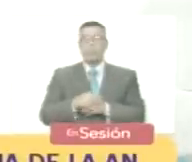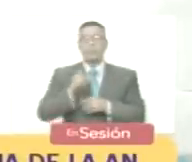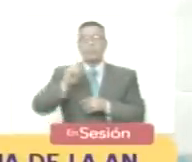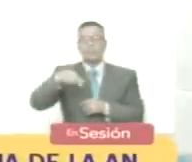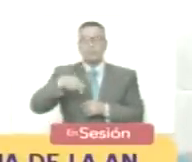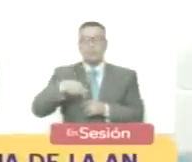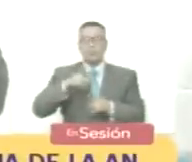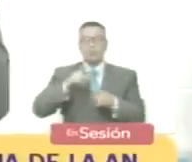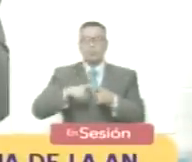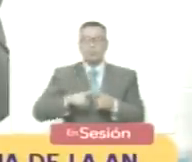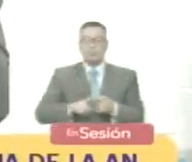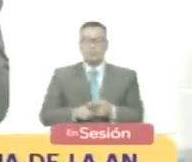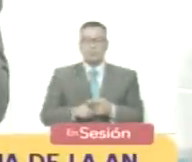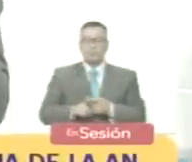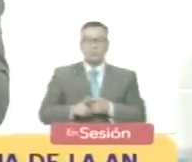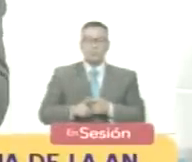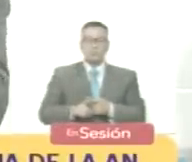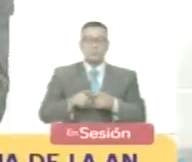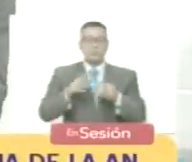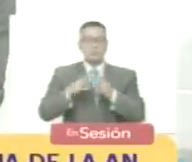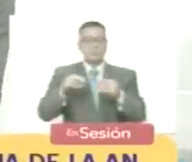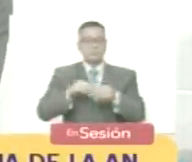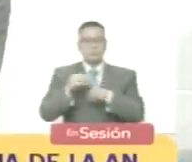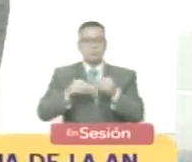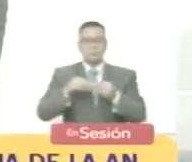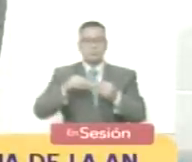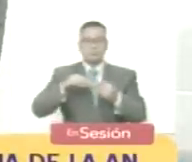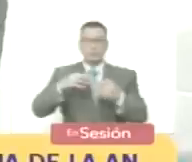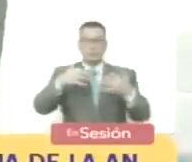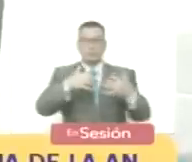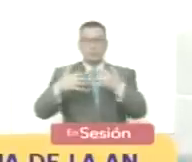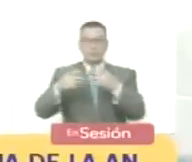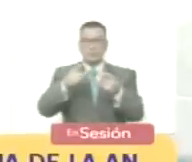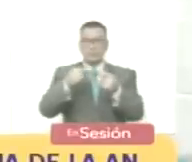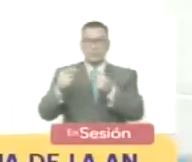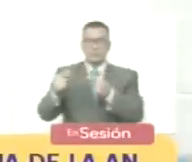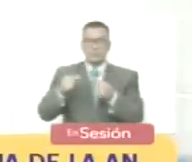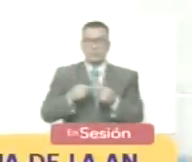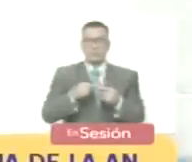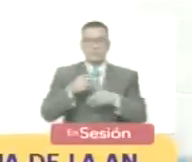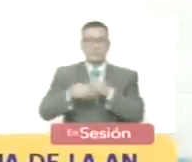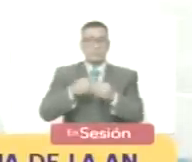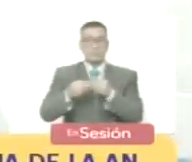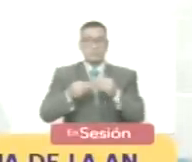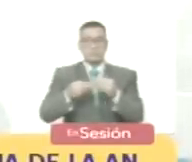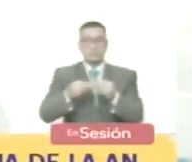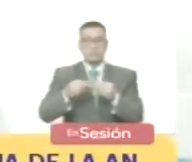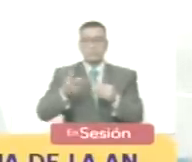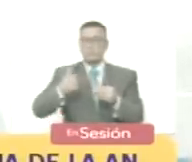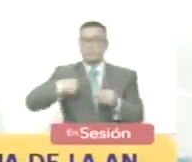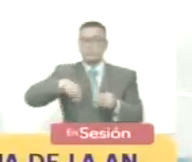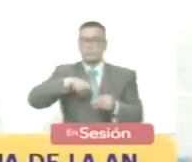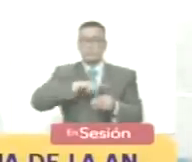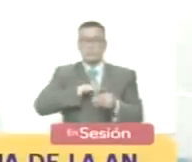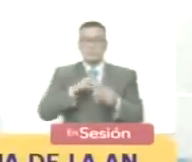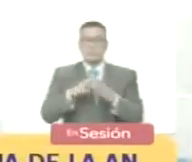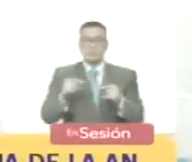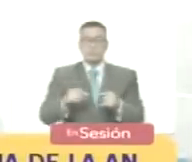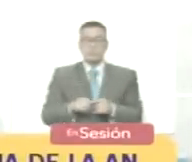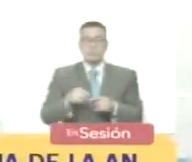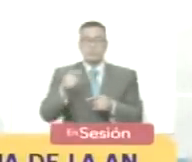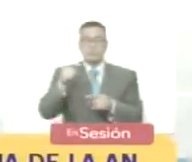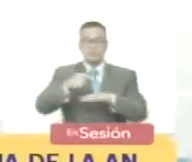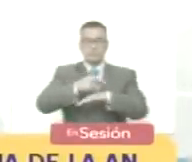también de las consecuencias de la brutal guerra económica que nos afecta a todas y a todos, que afecta al